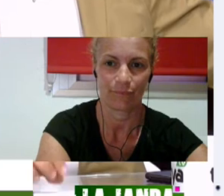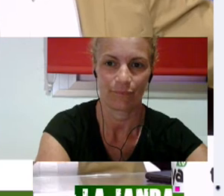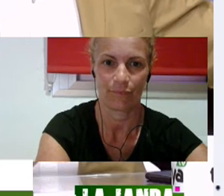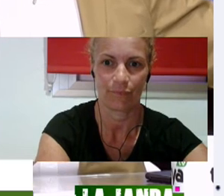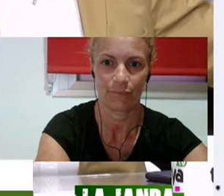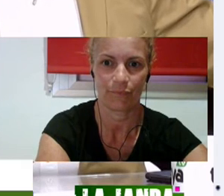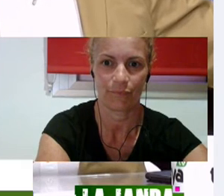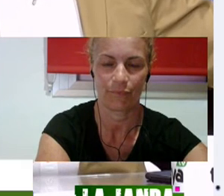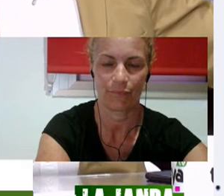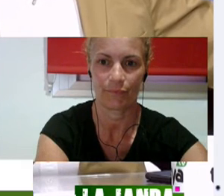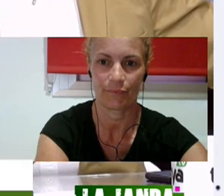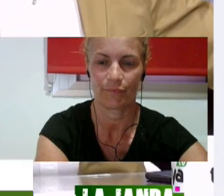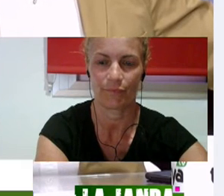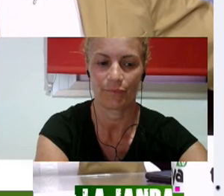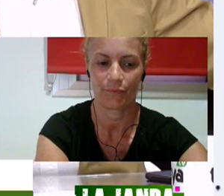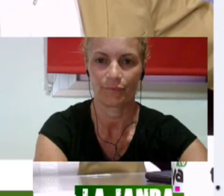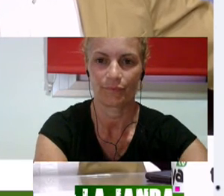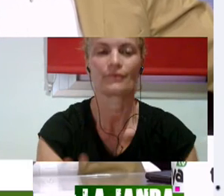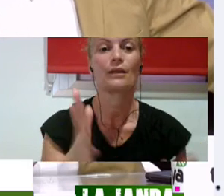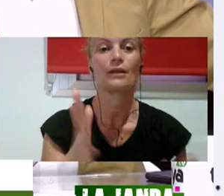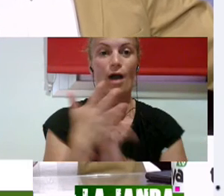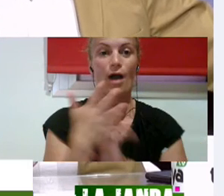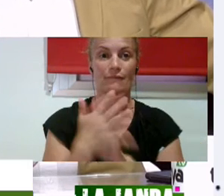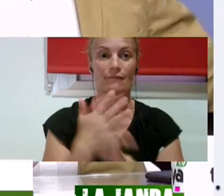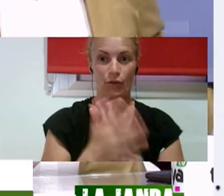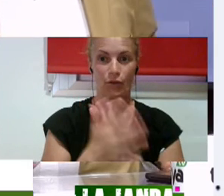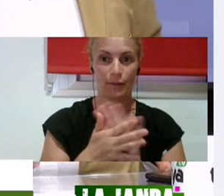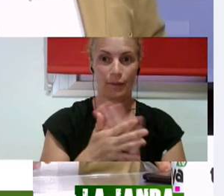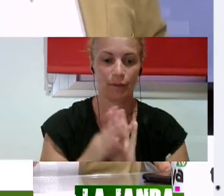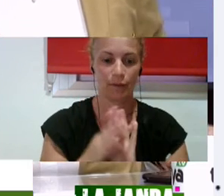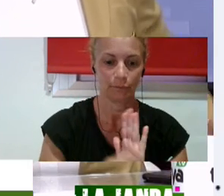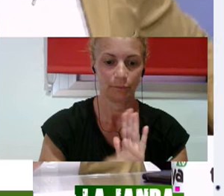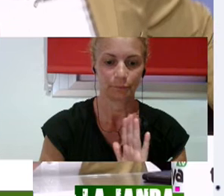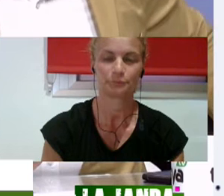interpretación de lo que estamos hablando en el programa de hoy.